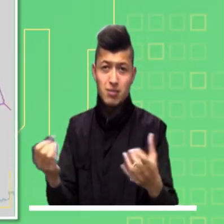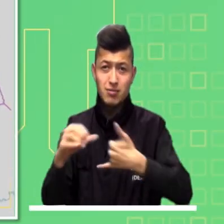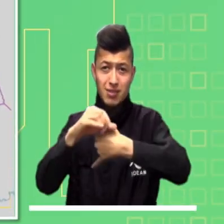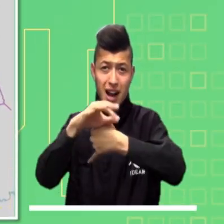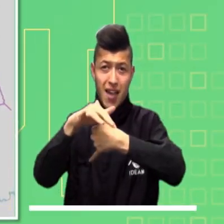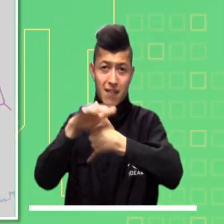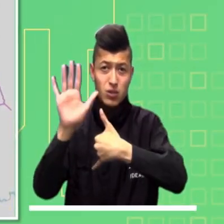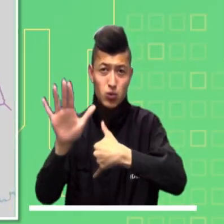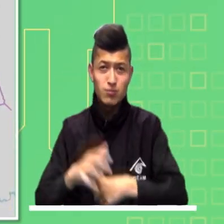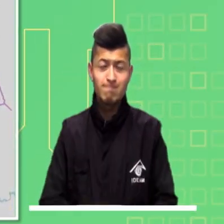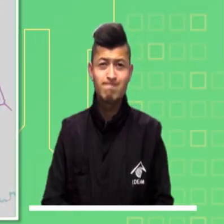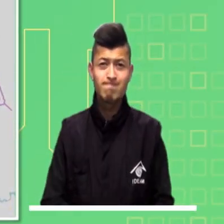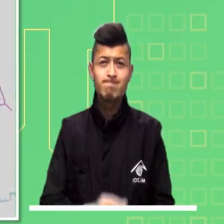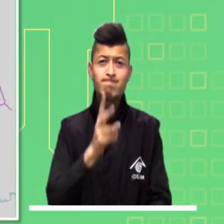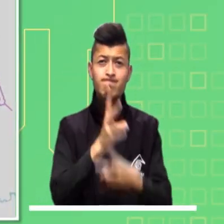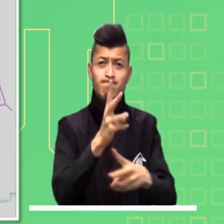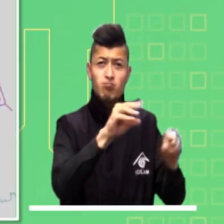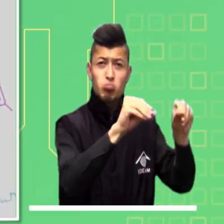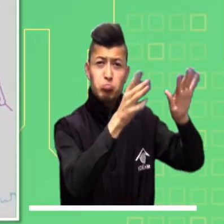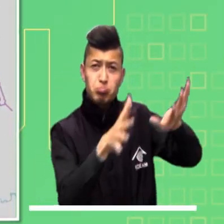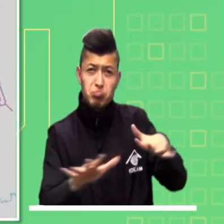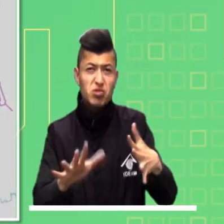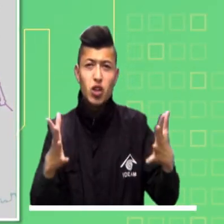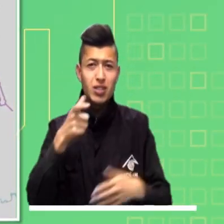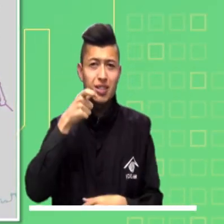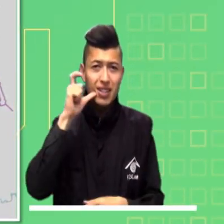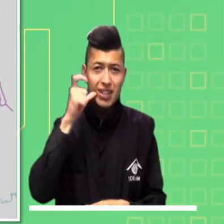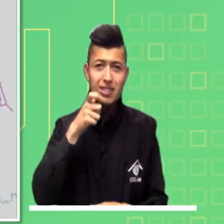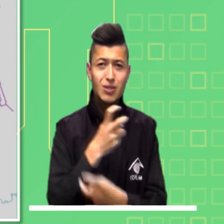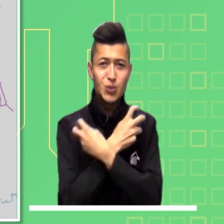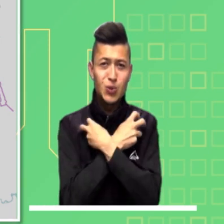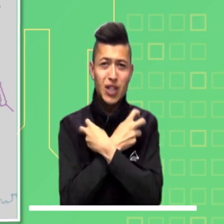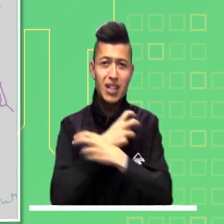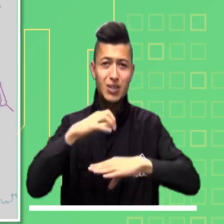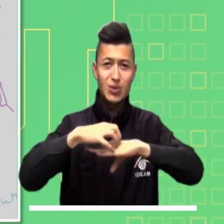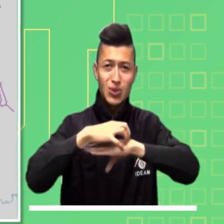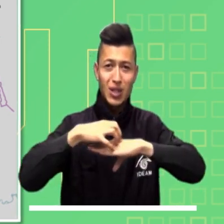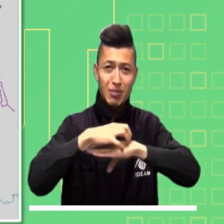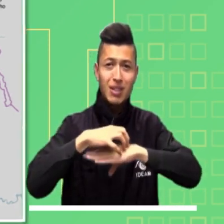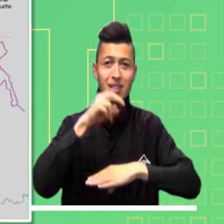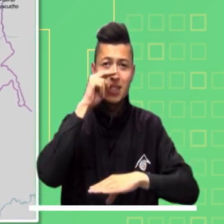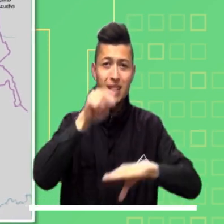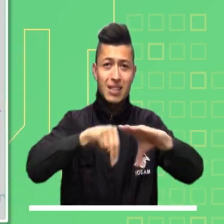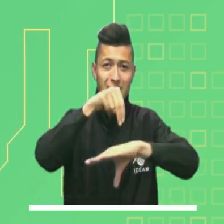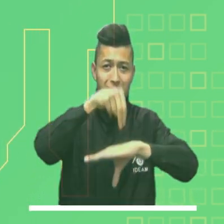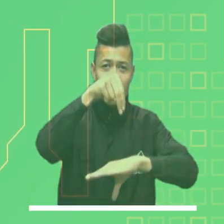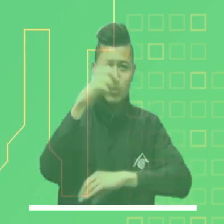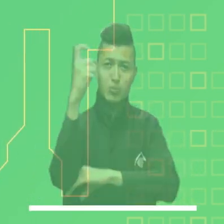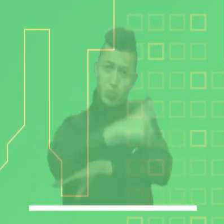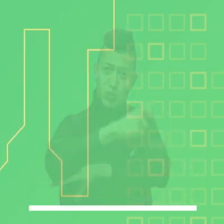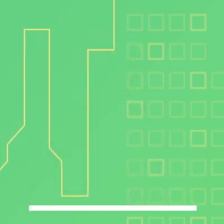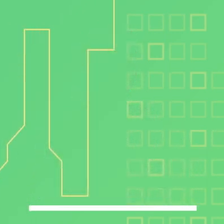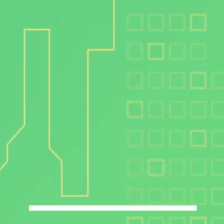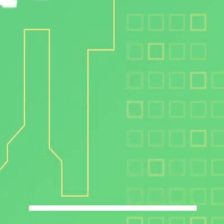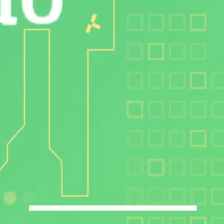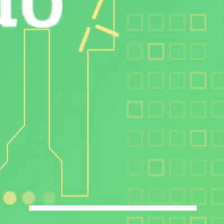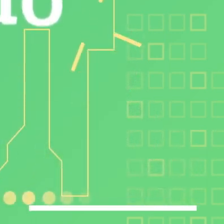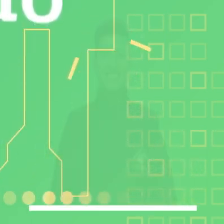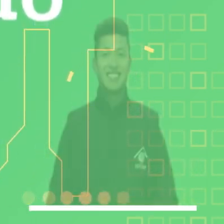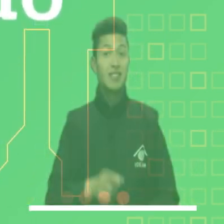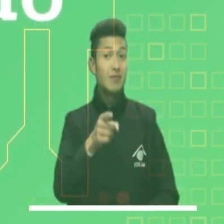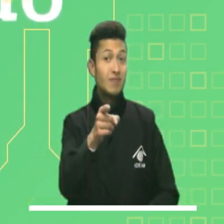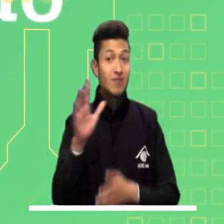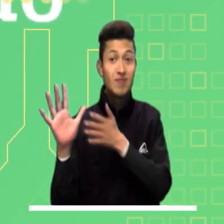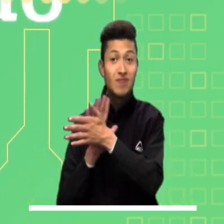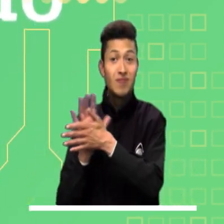Peligrosos deslizamientos pueden presentarse en sectores de Caldas, Huila, Tolima, Nariño y Putumayo. Manténgase